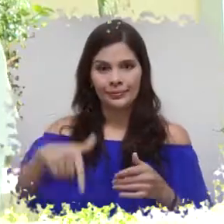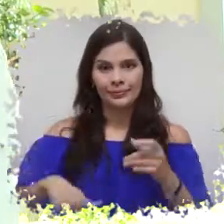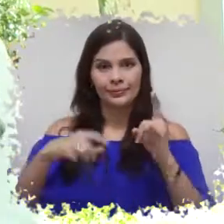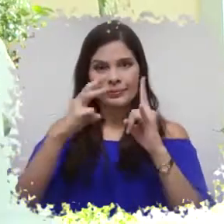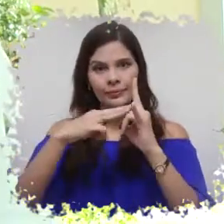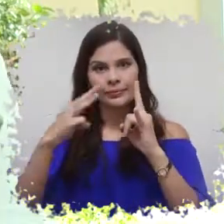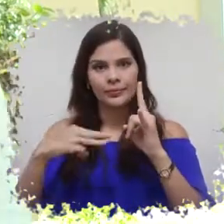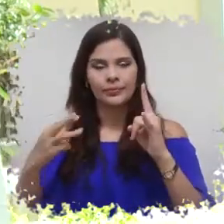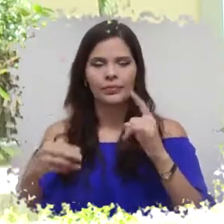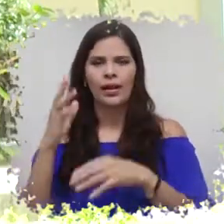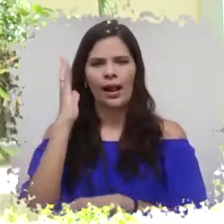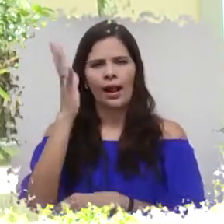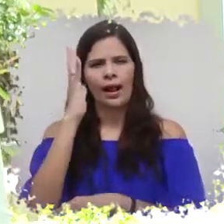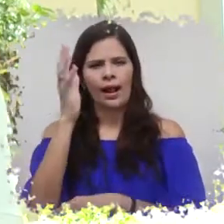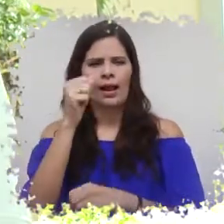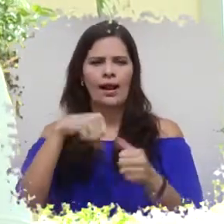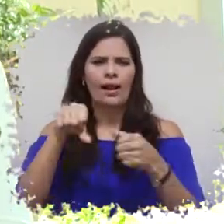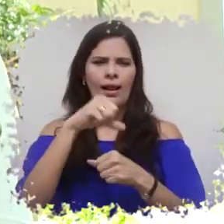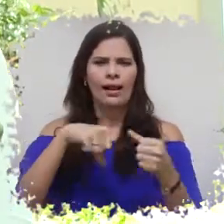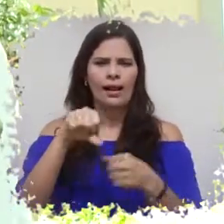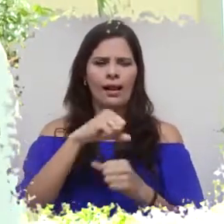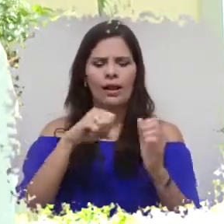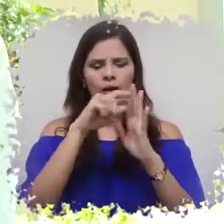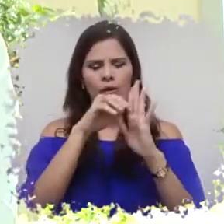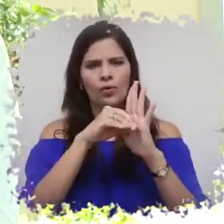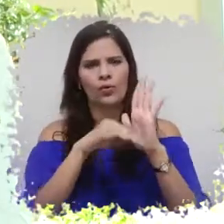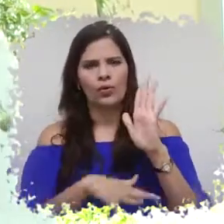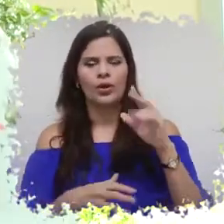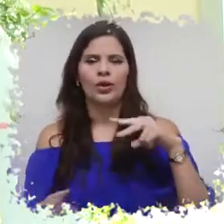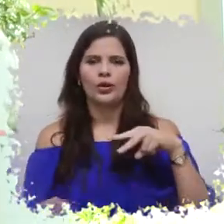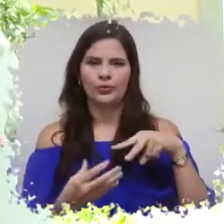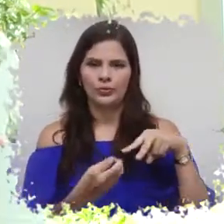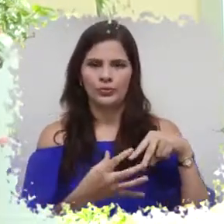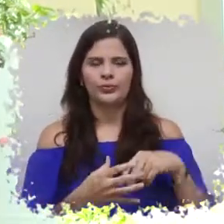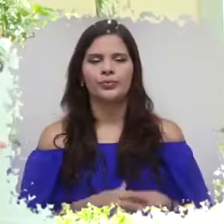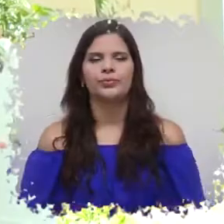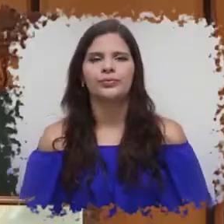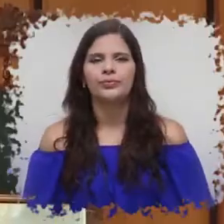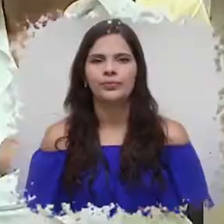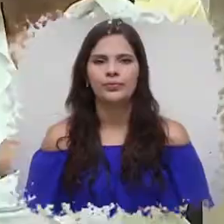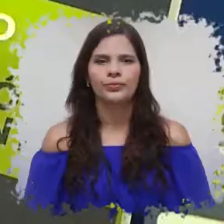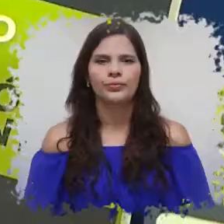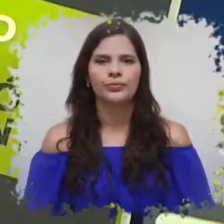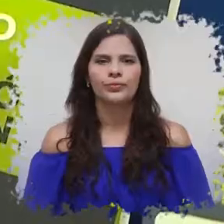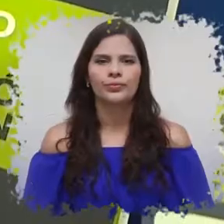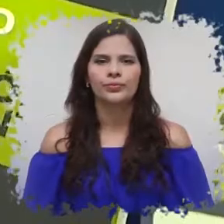Esta casa de estudios desarrolló el simposio internacional Currículo y Políticas Educativas.